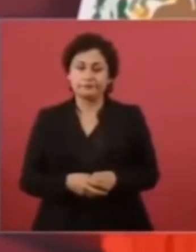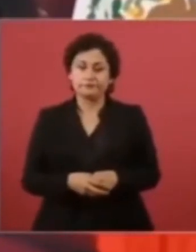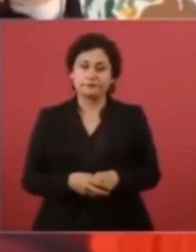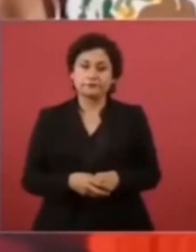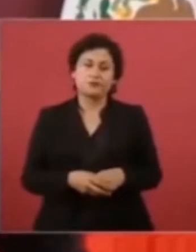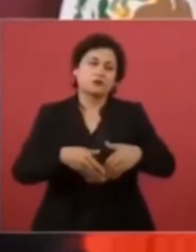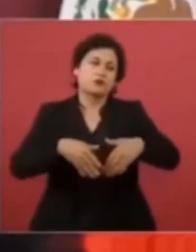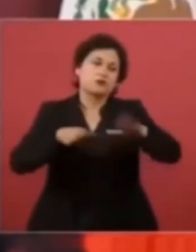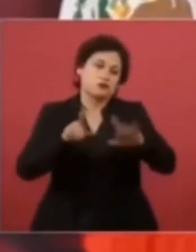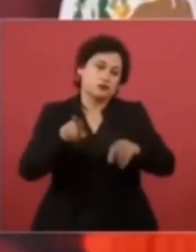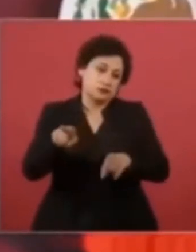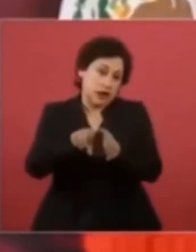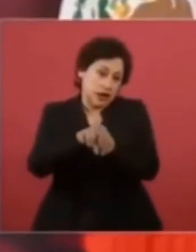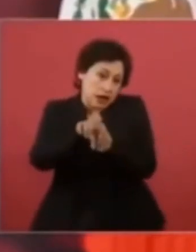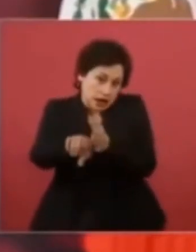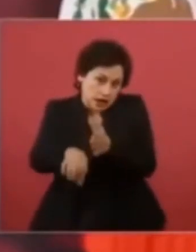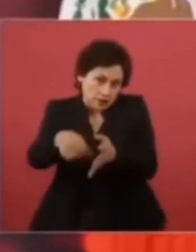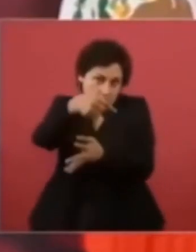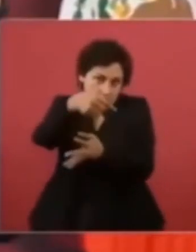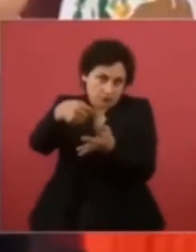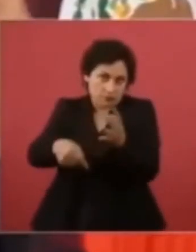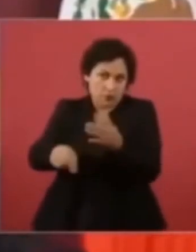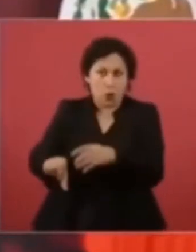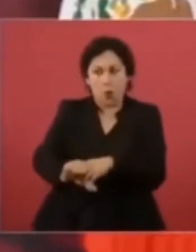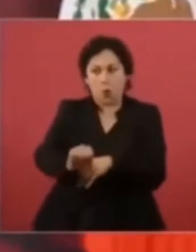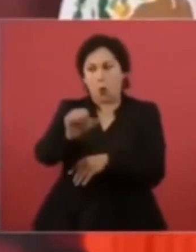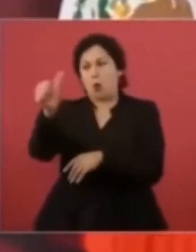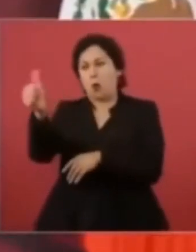Y ya no hablemos de otros, ¿no? Que